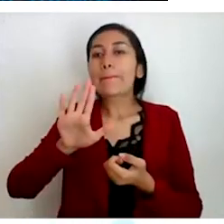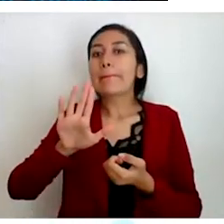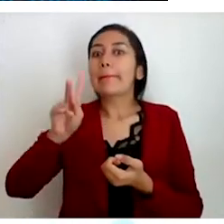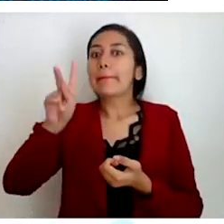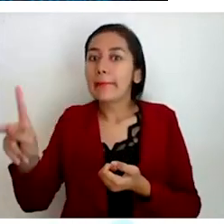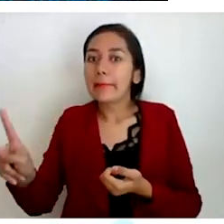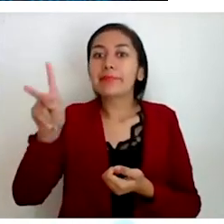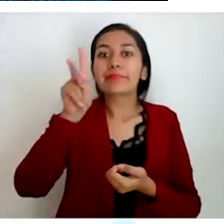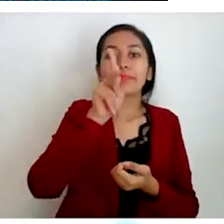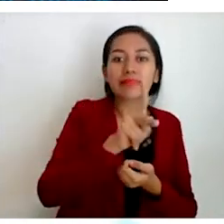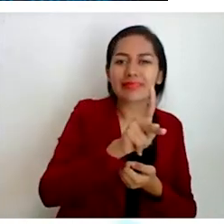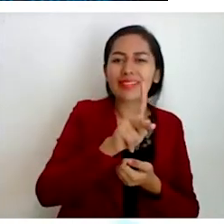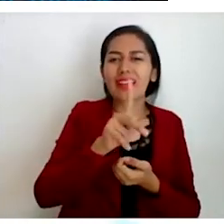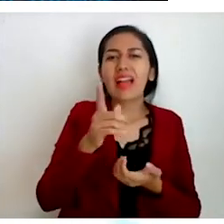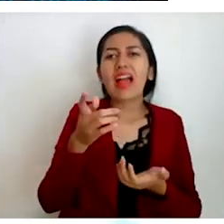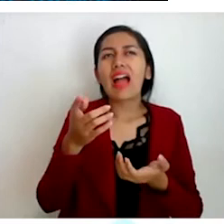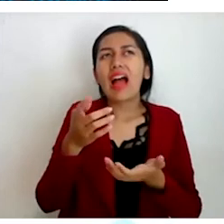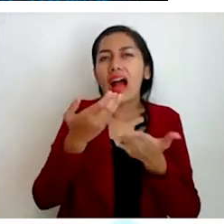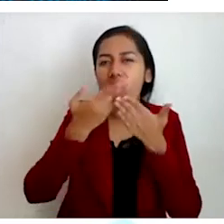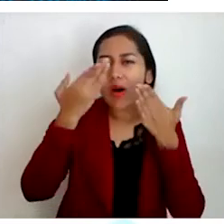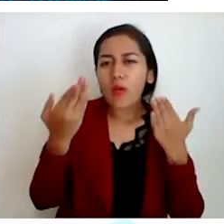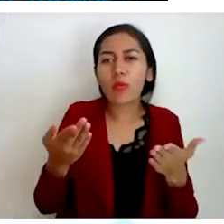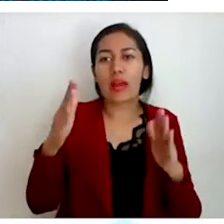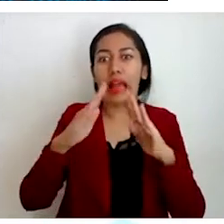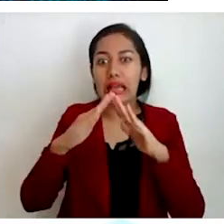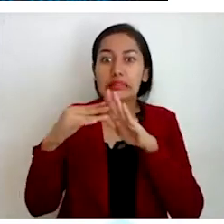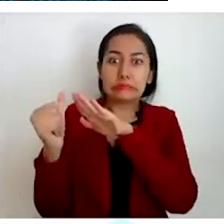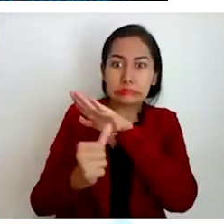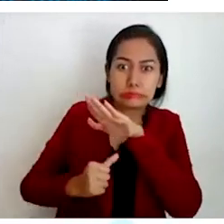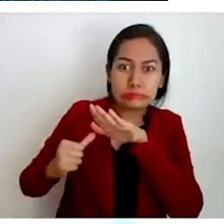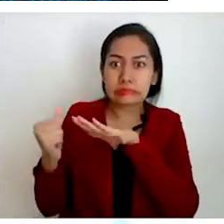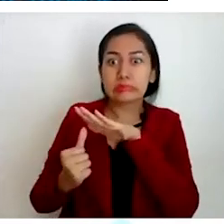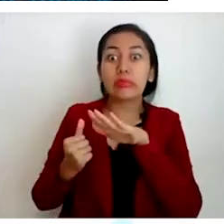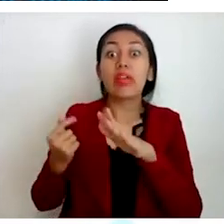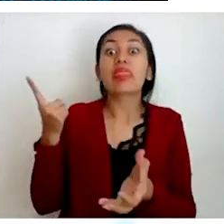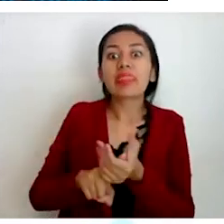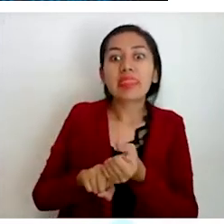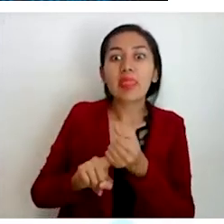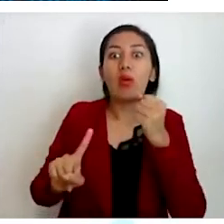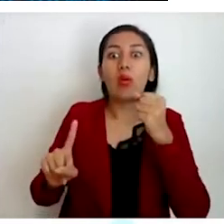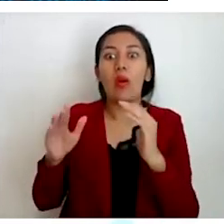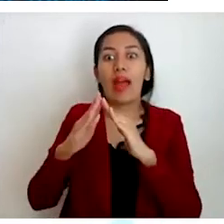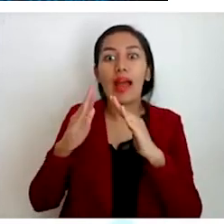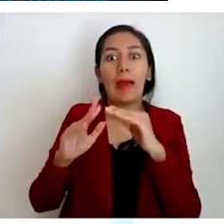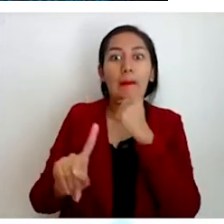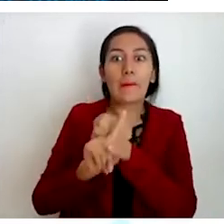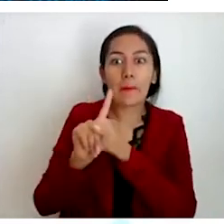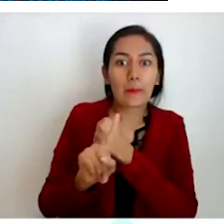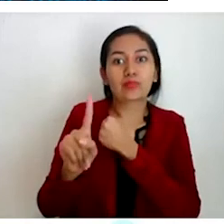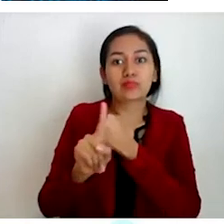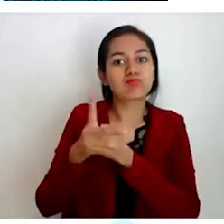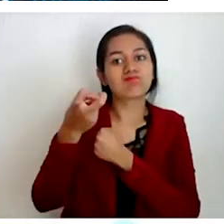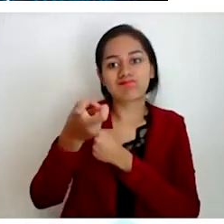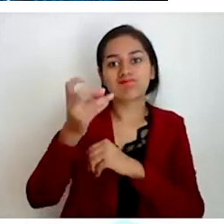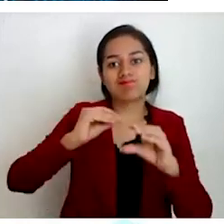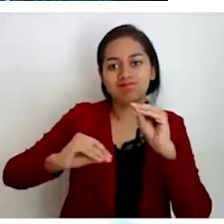esta violencia intrafamiliar que ha provocado la cuarentena, desafortunadamente, no solamente en la Ciudad de México, sino en otros